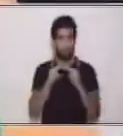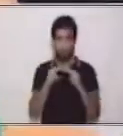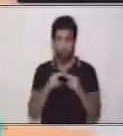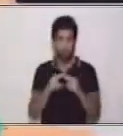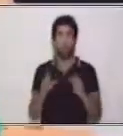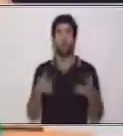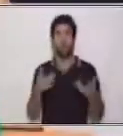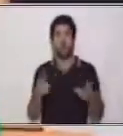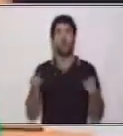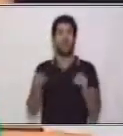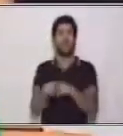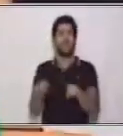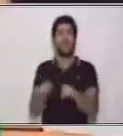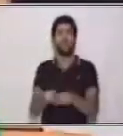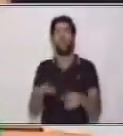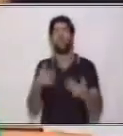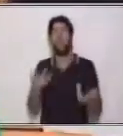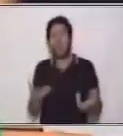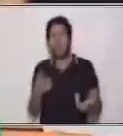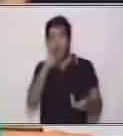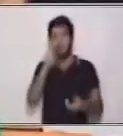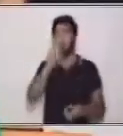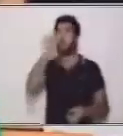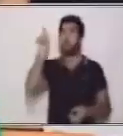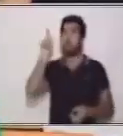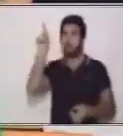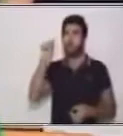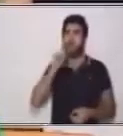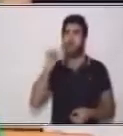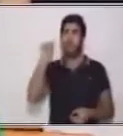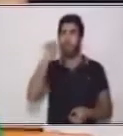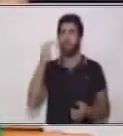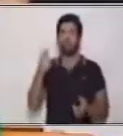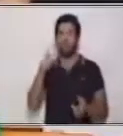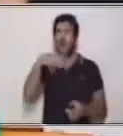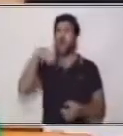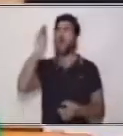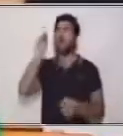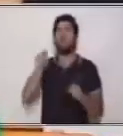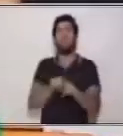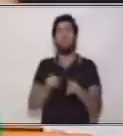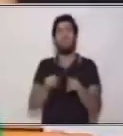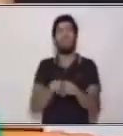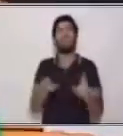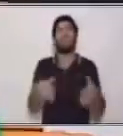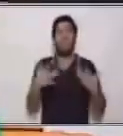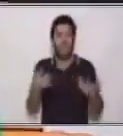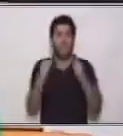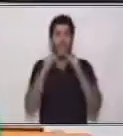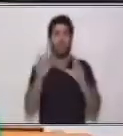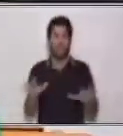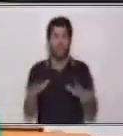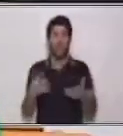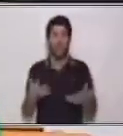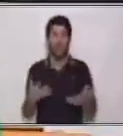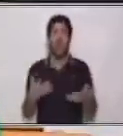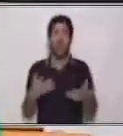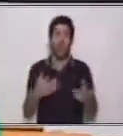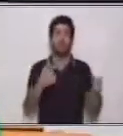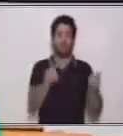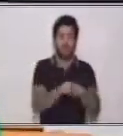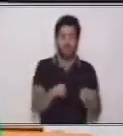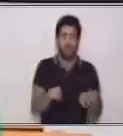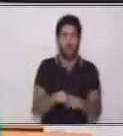a un? Pregúntale al adulto que está contigo. ¿A quién se parece? El lobo se parece a un